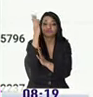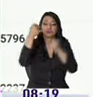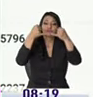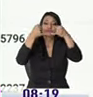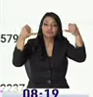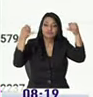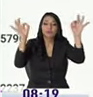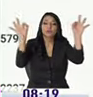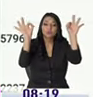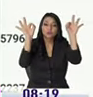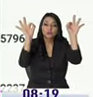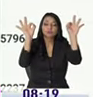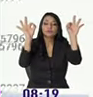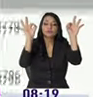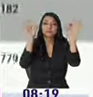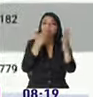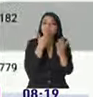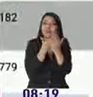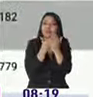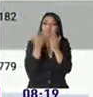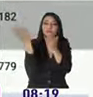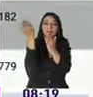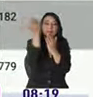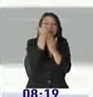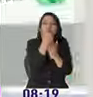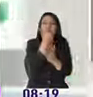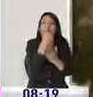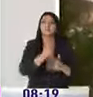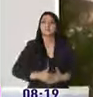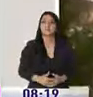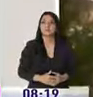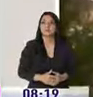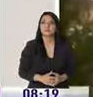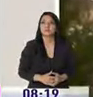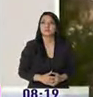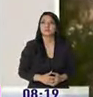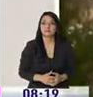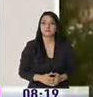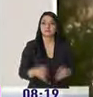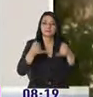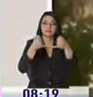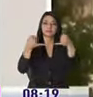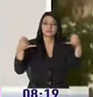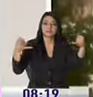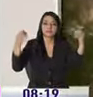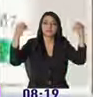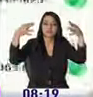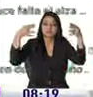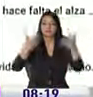antemano a quien vayan a podarlo. Qué buena. Están creciendo cables de luz. Muy